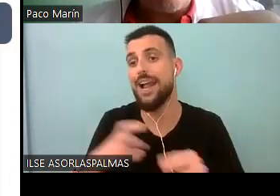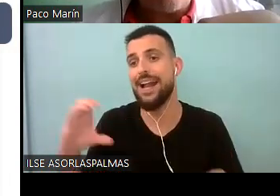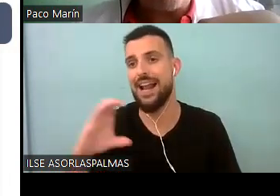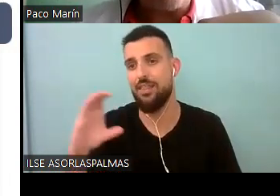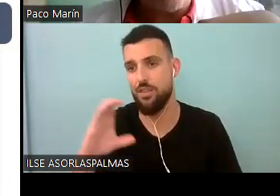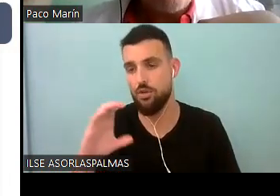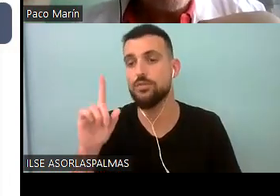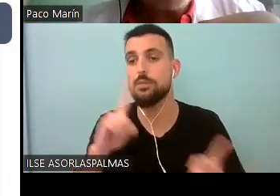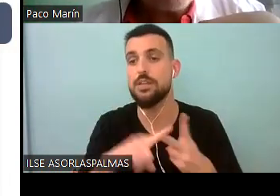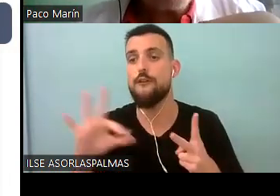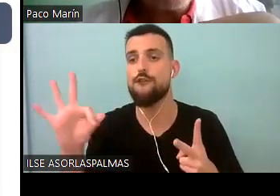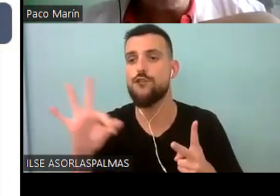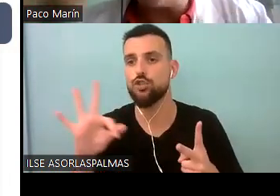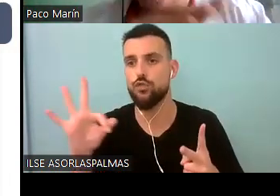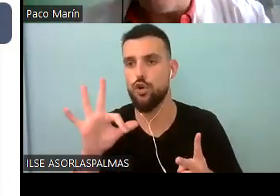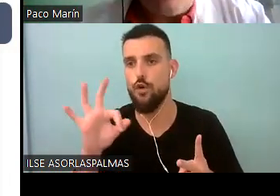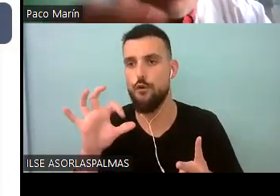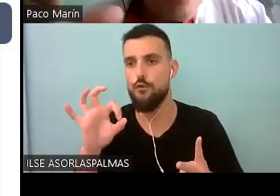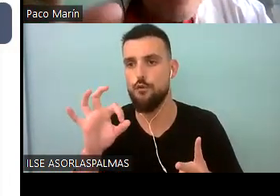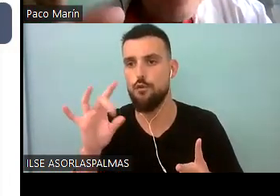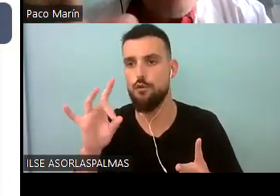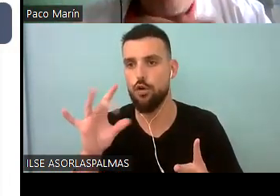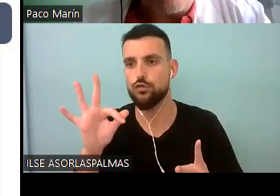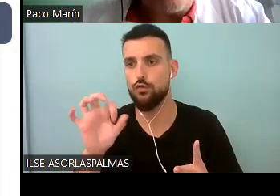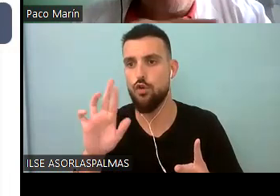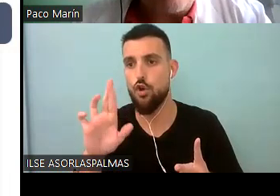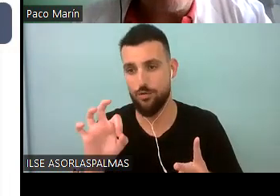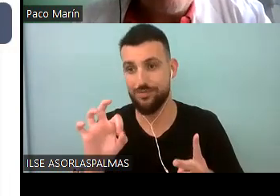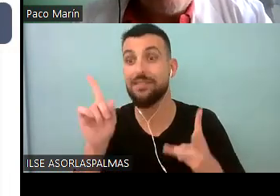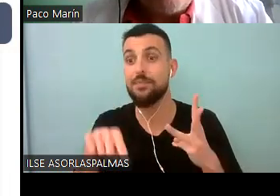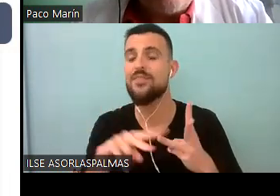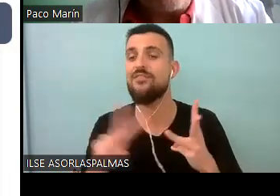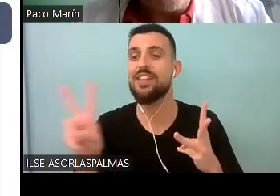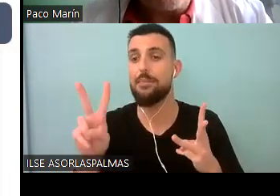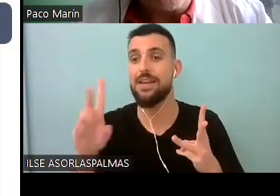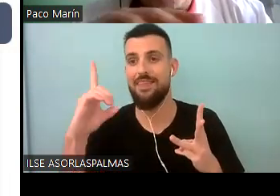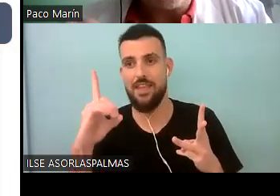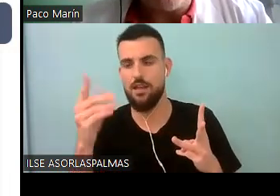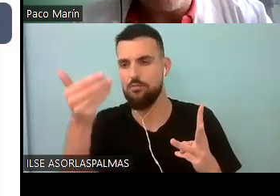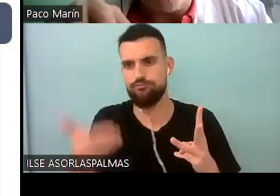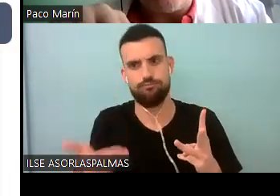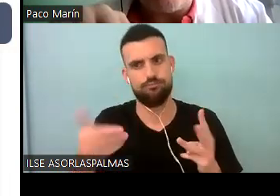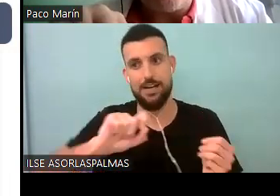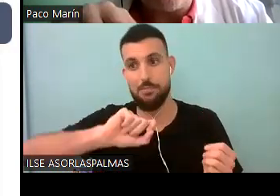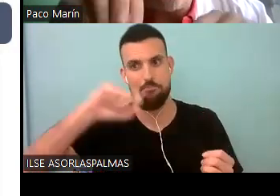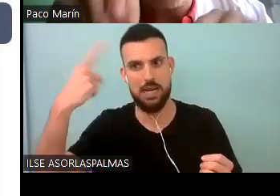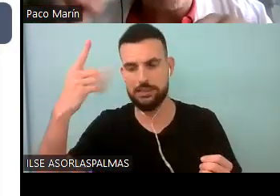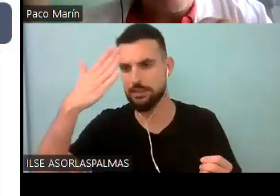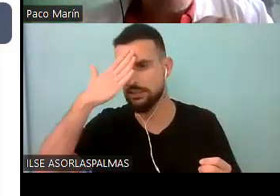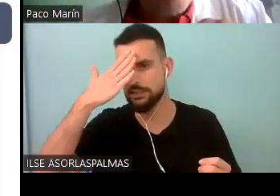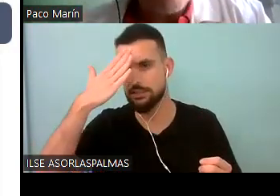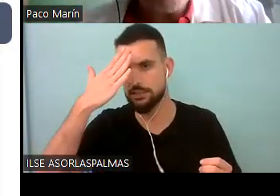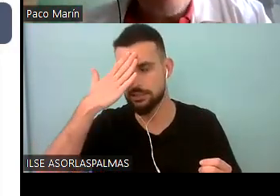el fósforo. Y sobre ellos actúa sobre todo la vitamina D, quizás es la más importante porque es la que regula junto a